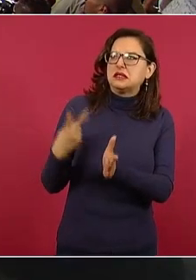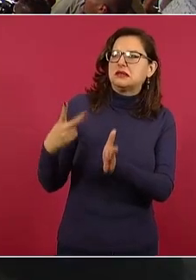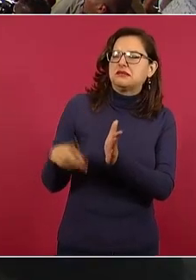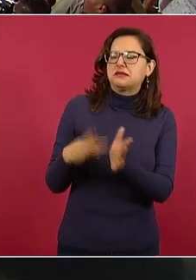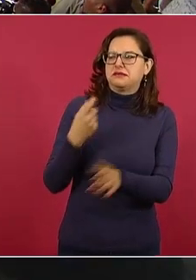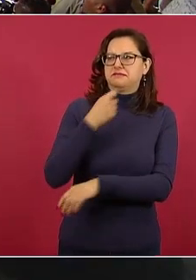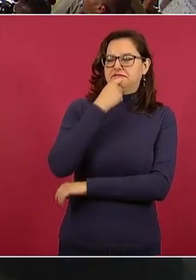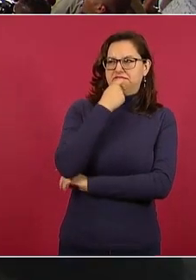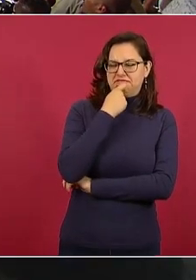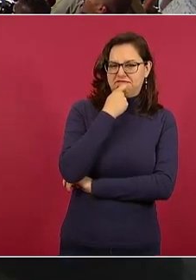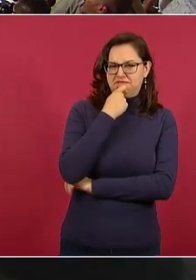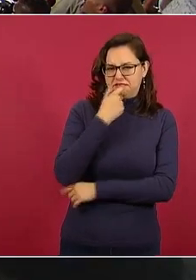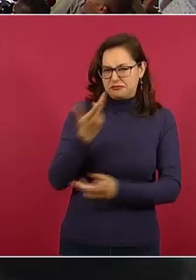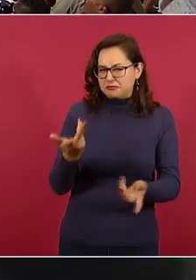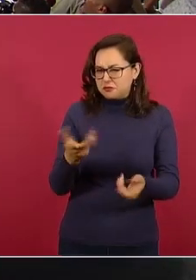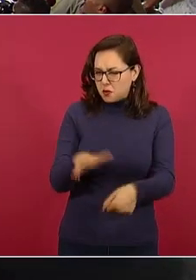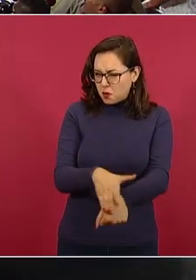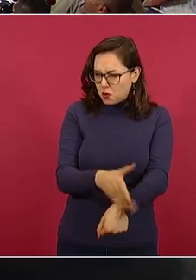el porqué.